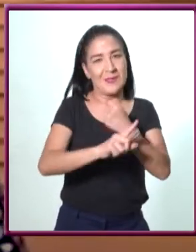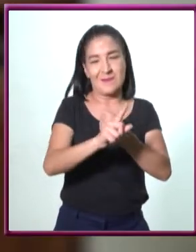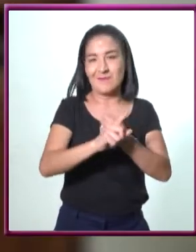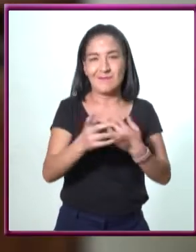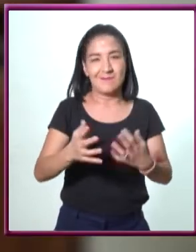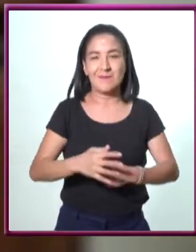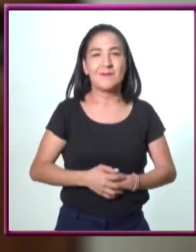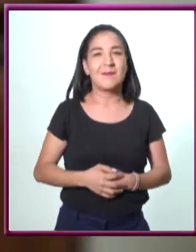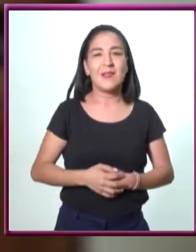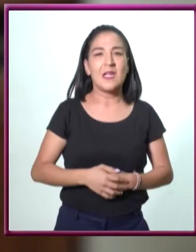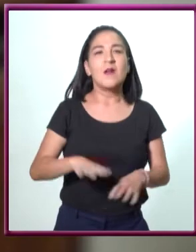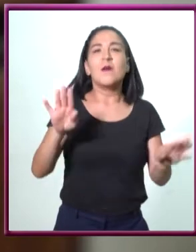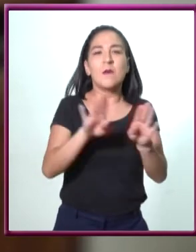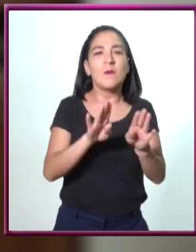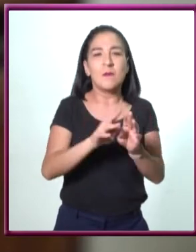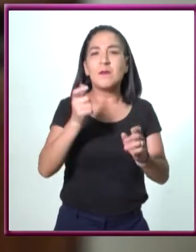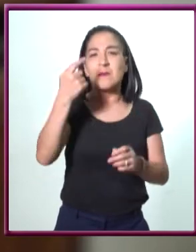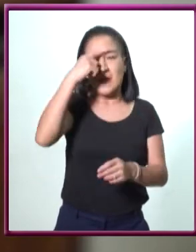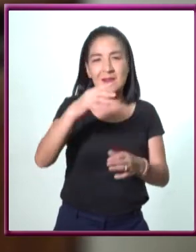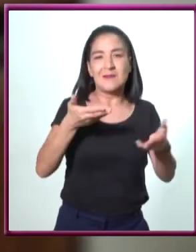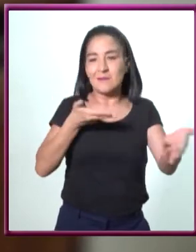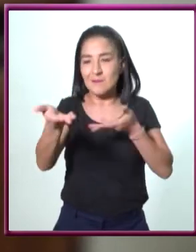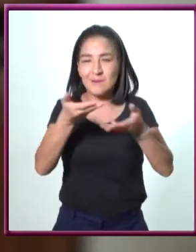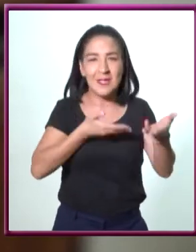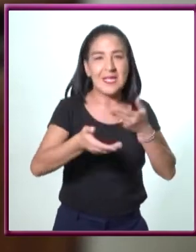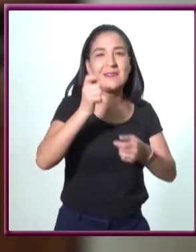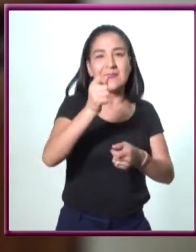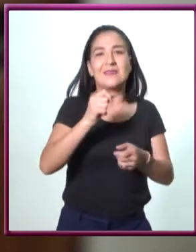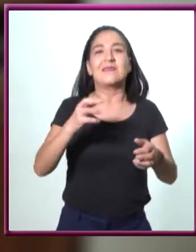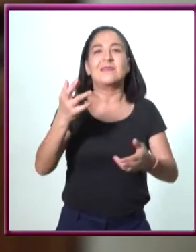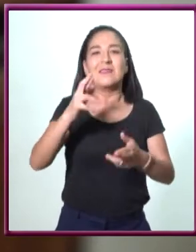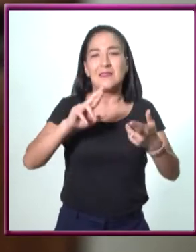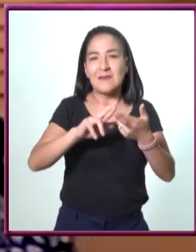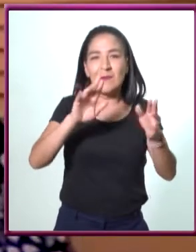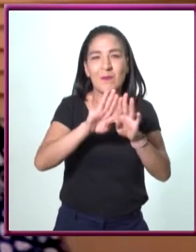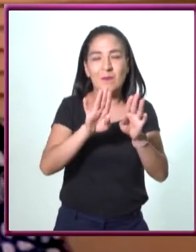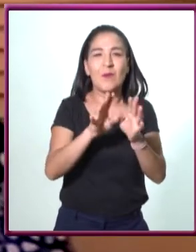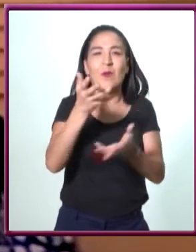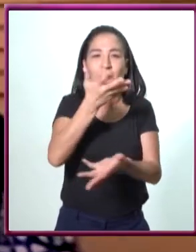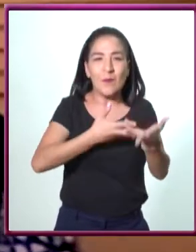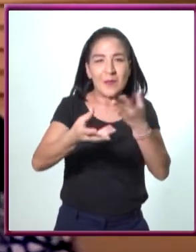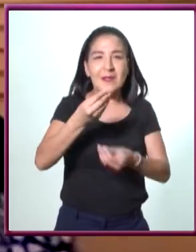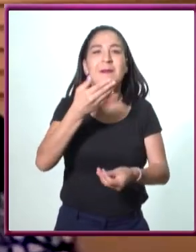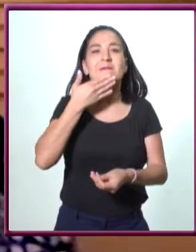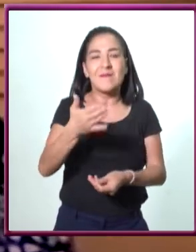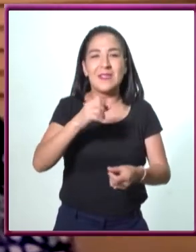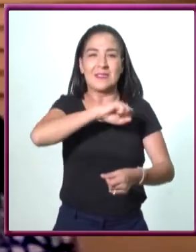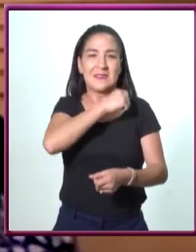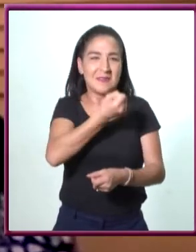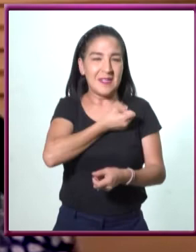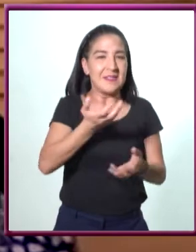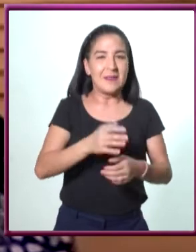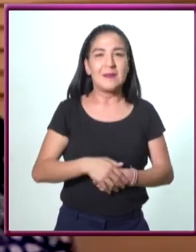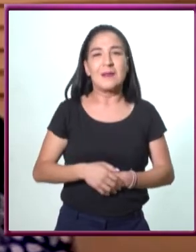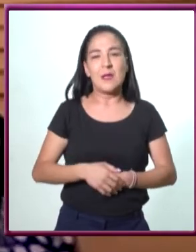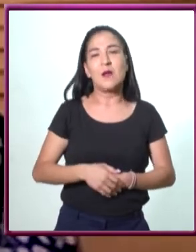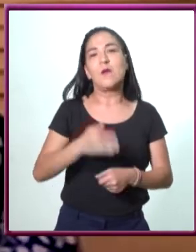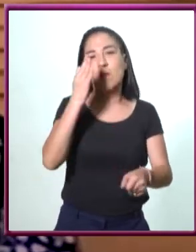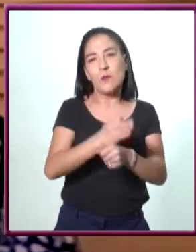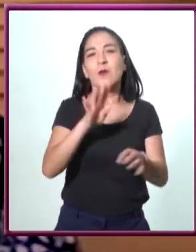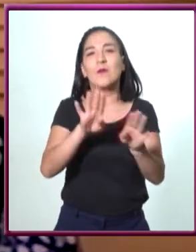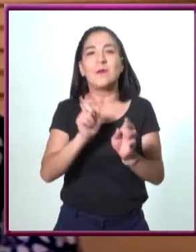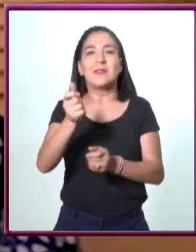problemas. ¿Cómo podemos establecer relaciones sanas que se basen en la verdad? Pues para ser honestos con